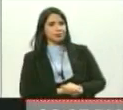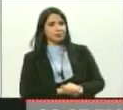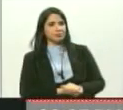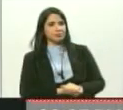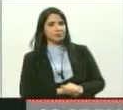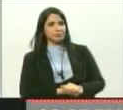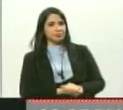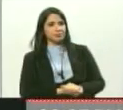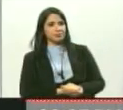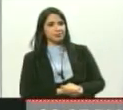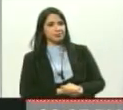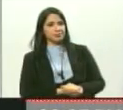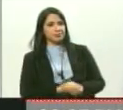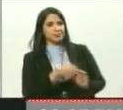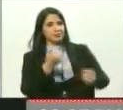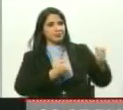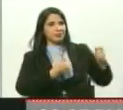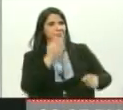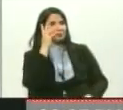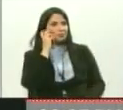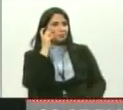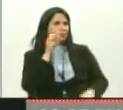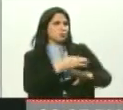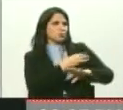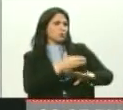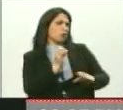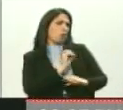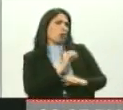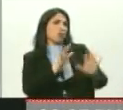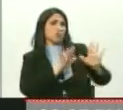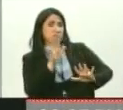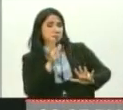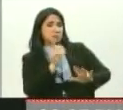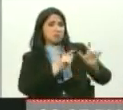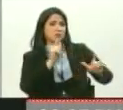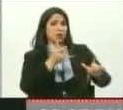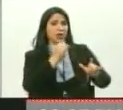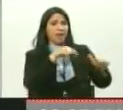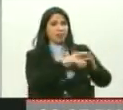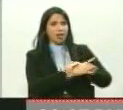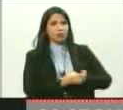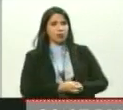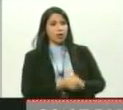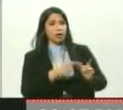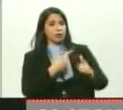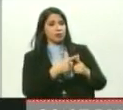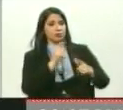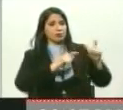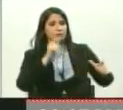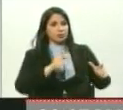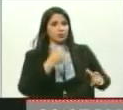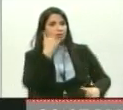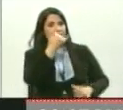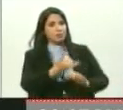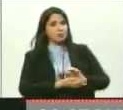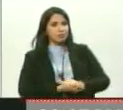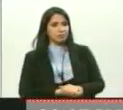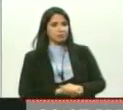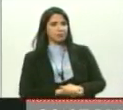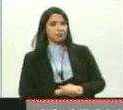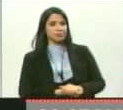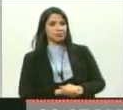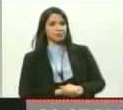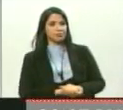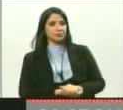un carro con música y hay 15 personas ahí, los vecinos inmediatamente llaman.